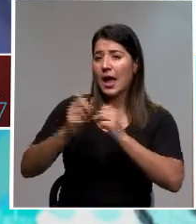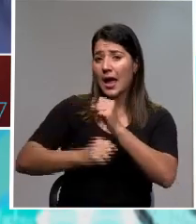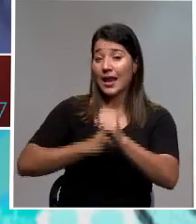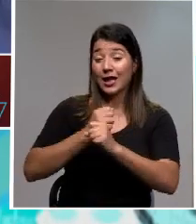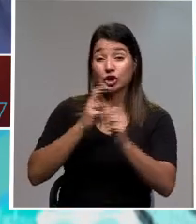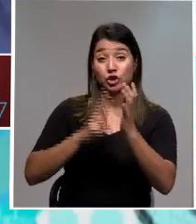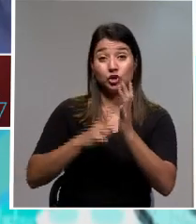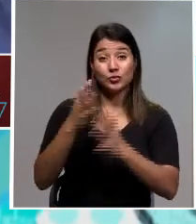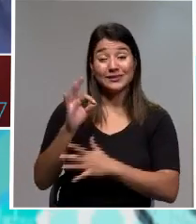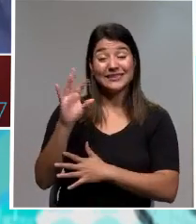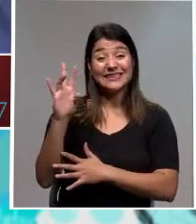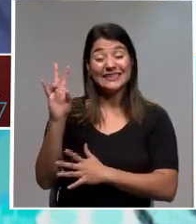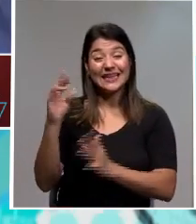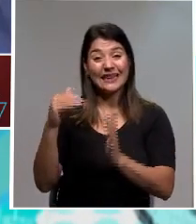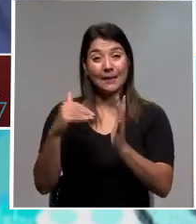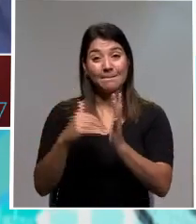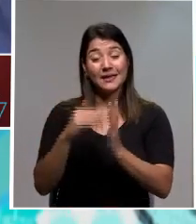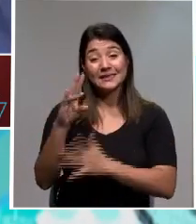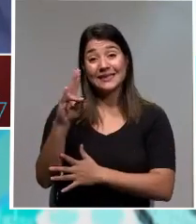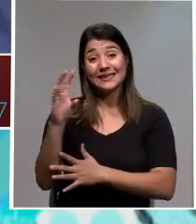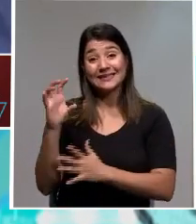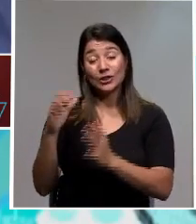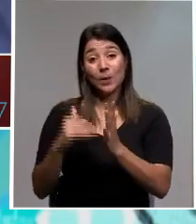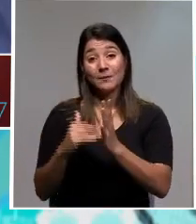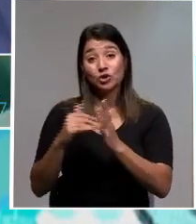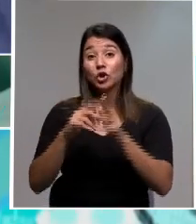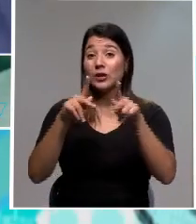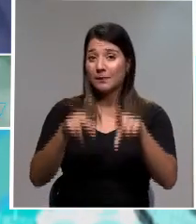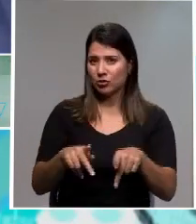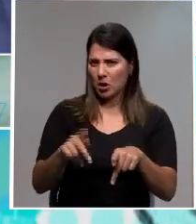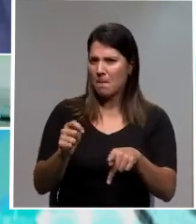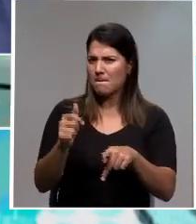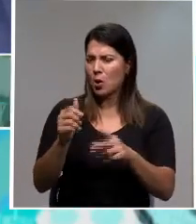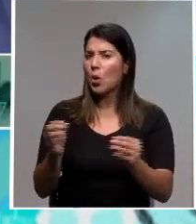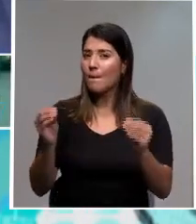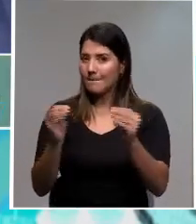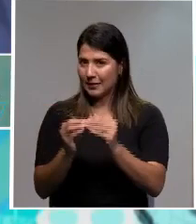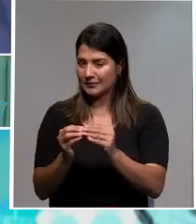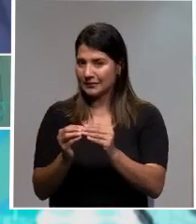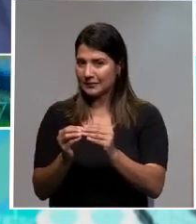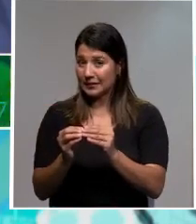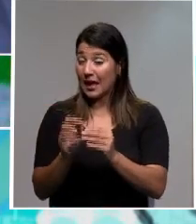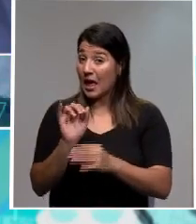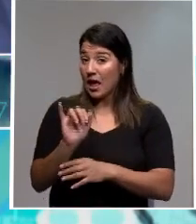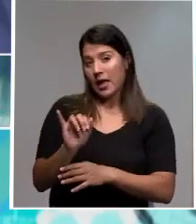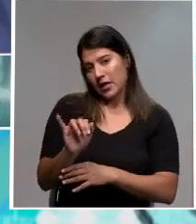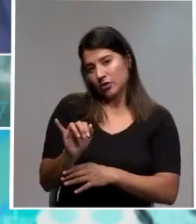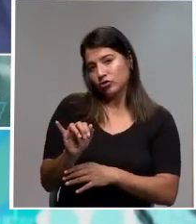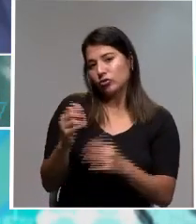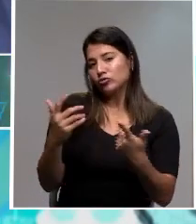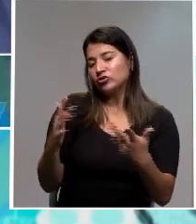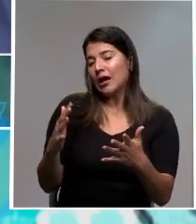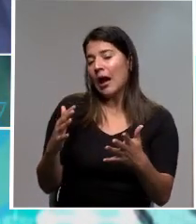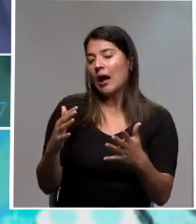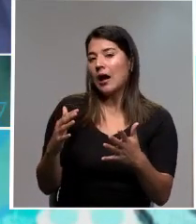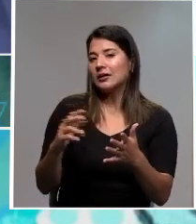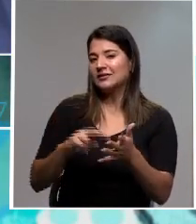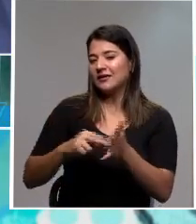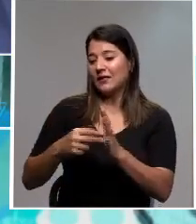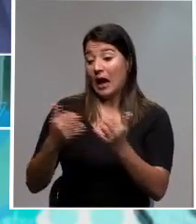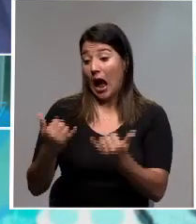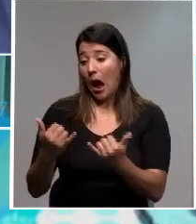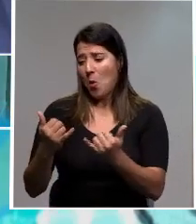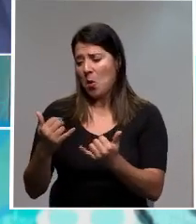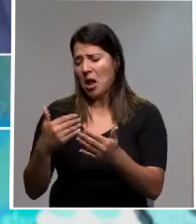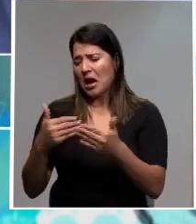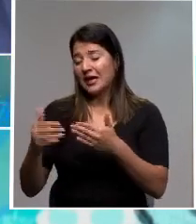eran 7.700 millones de personas, un poco más. Es muy probable que ya estemos cerca de los 8.000